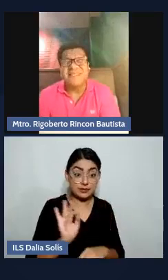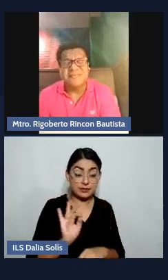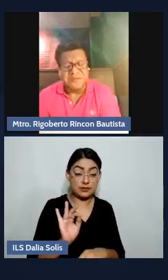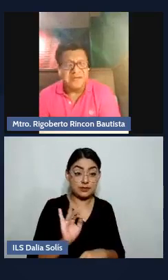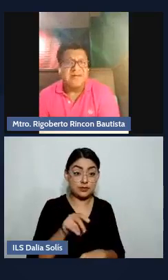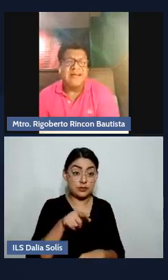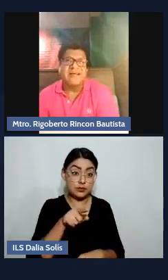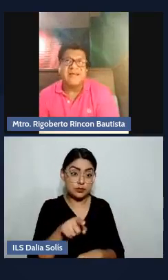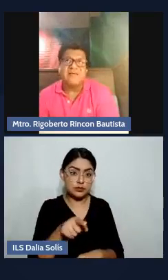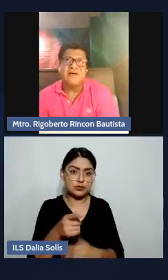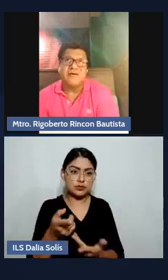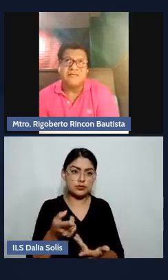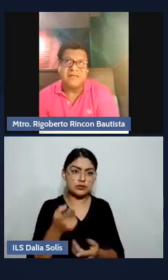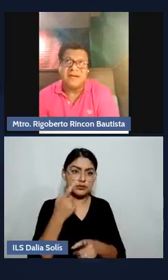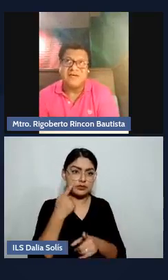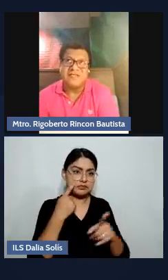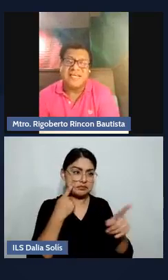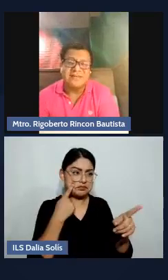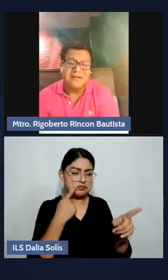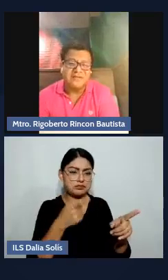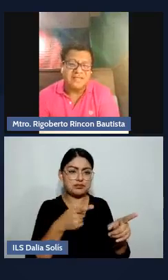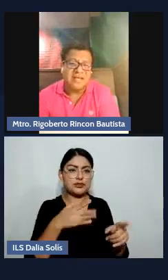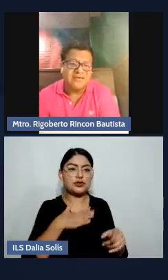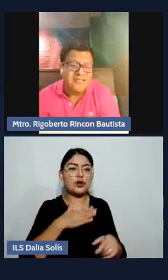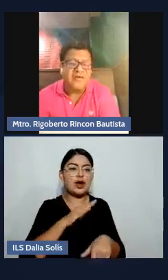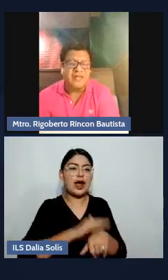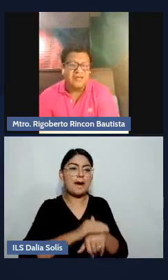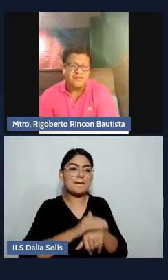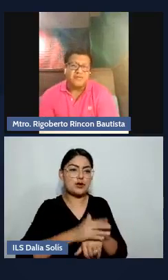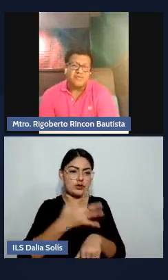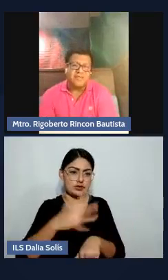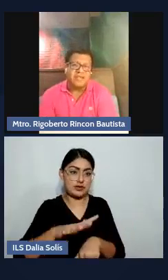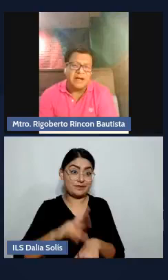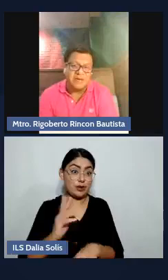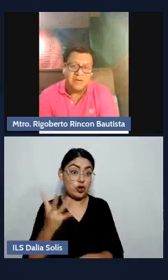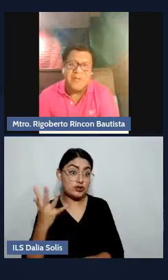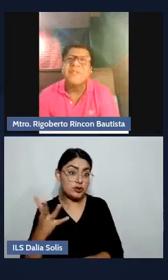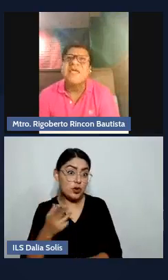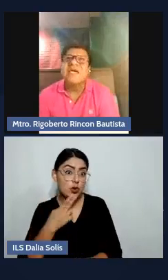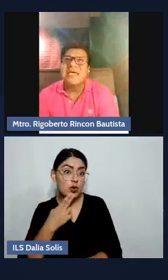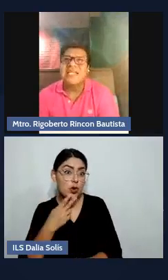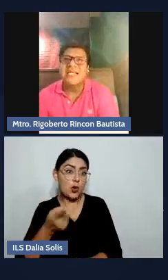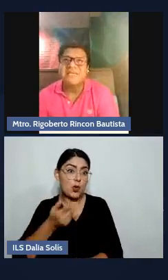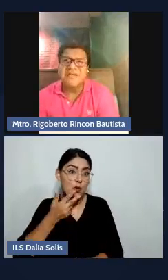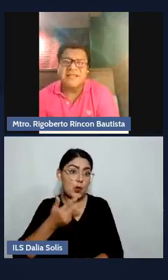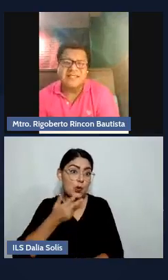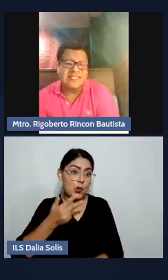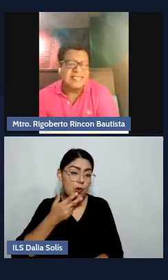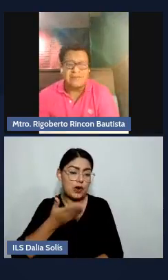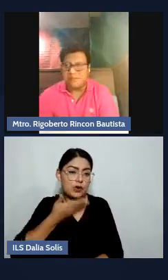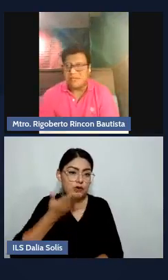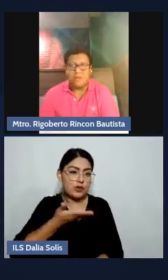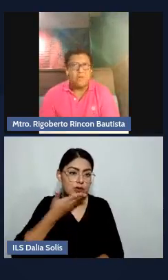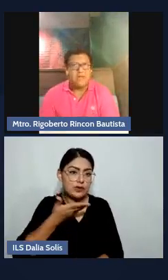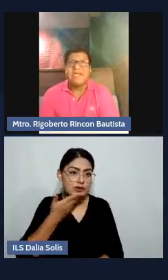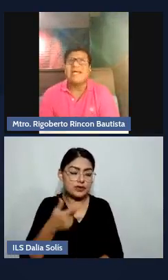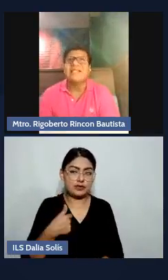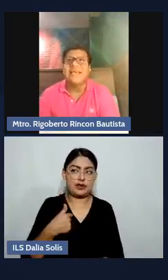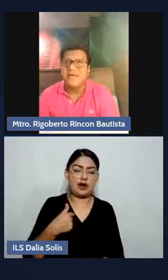que a lo mejor de los 10 amigos que tengo, 5 de ellos consumen tabaco, ¿no? Y qué tan importante es decir que no me voy a alejar de